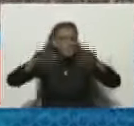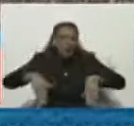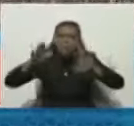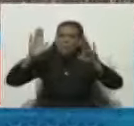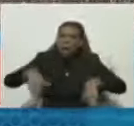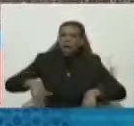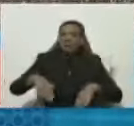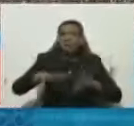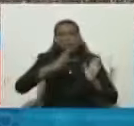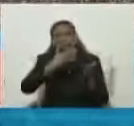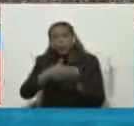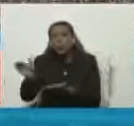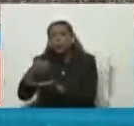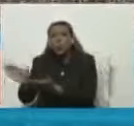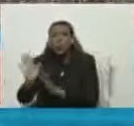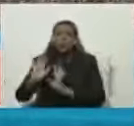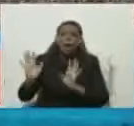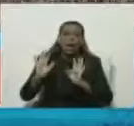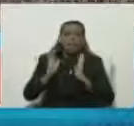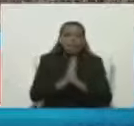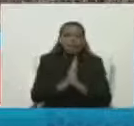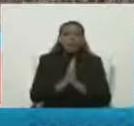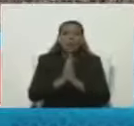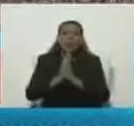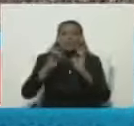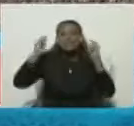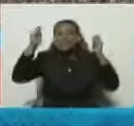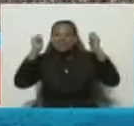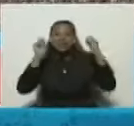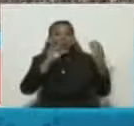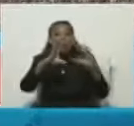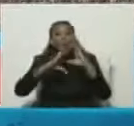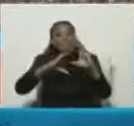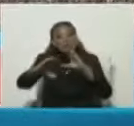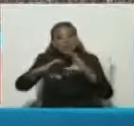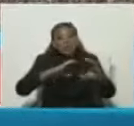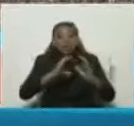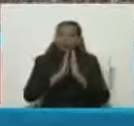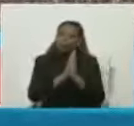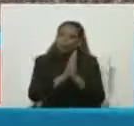¿Sacan las pancartas? Bien. Pero cuando estamos dialogando, conversando,